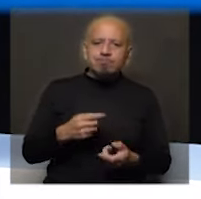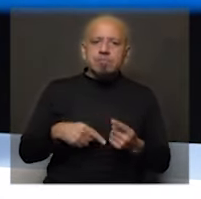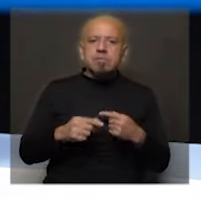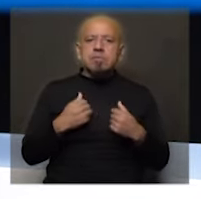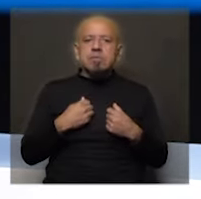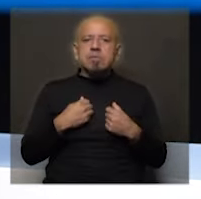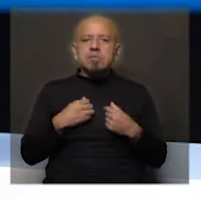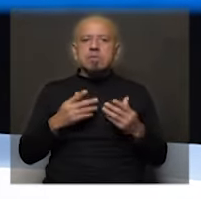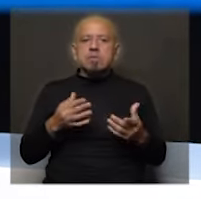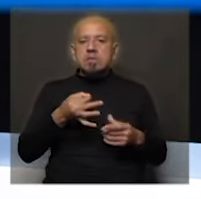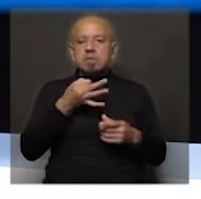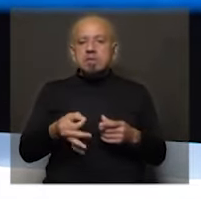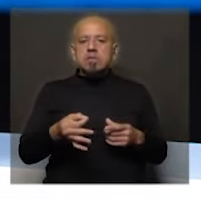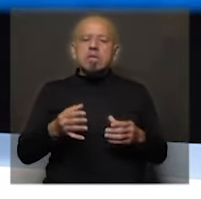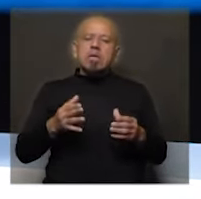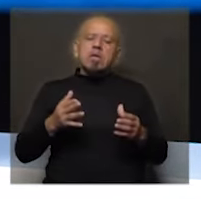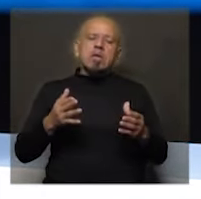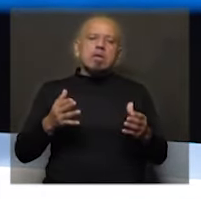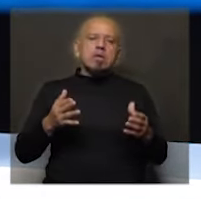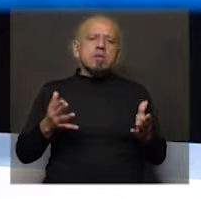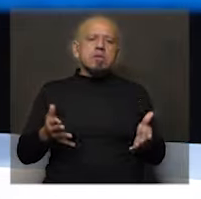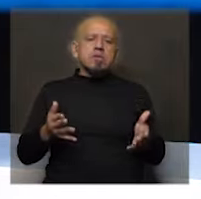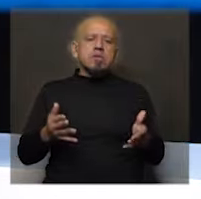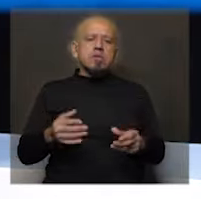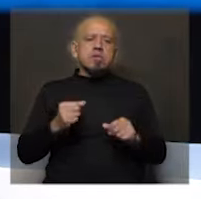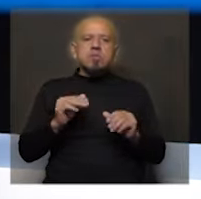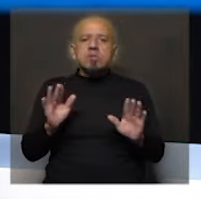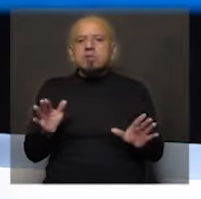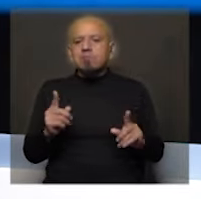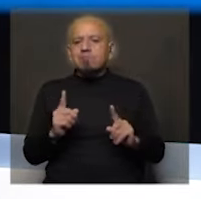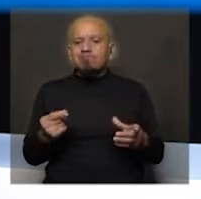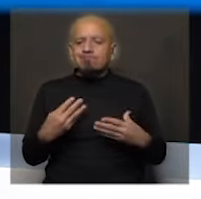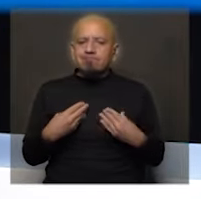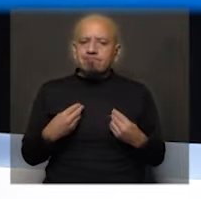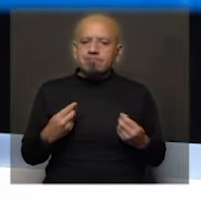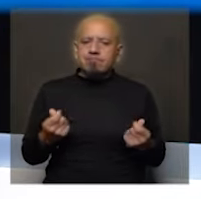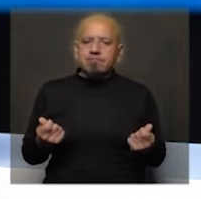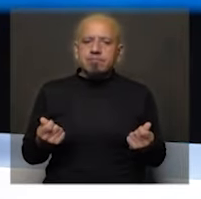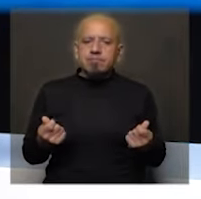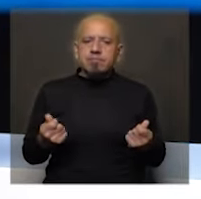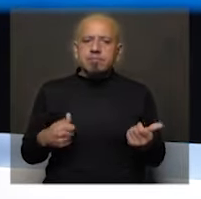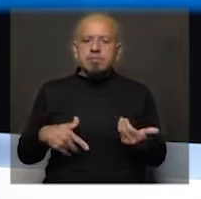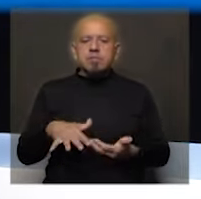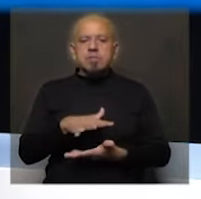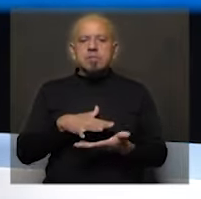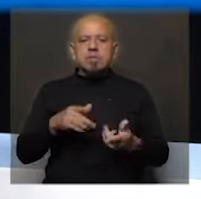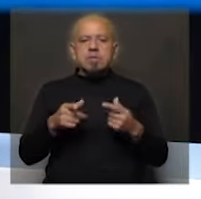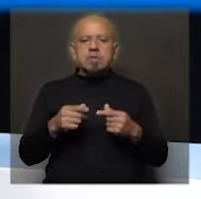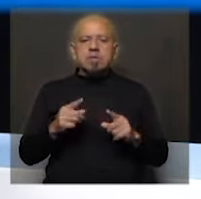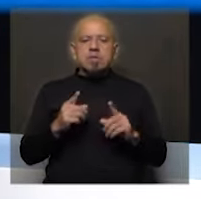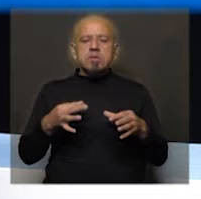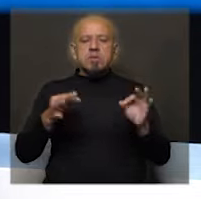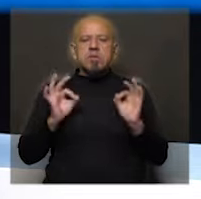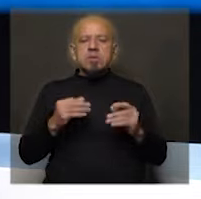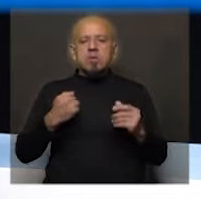anestesia que estoy diciendo tiene que ver con tratar de no sentir esa situación de incomodidad y de